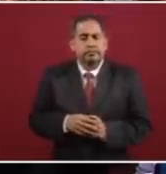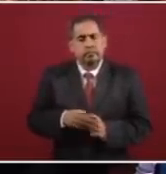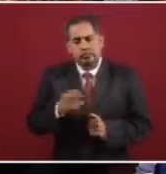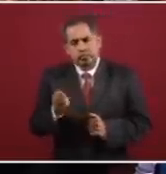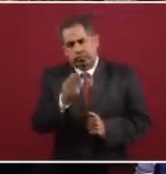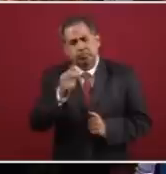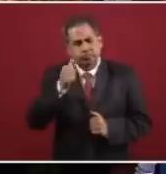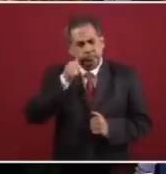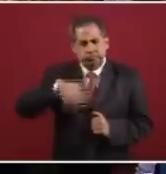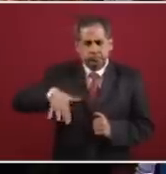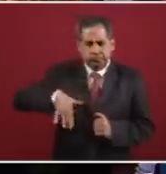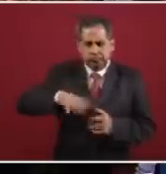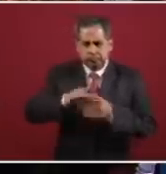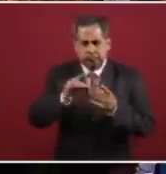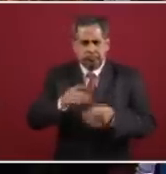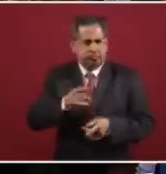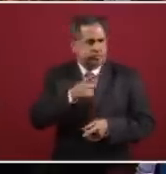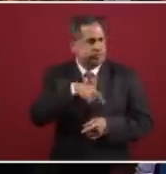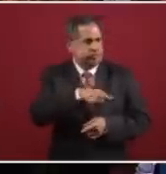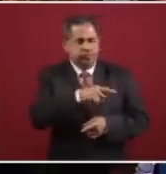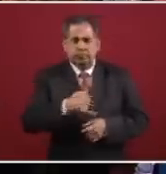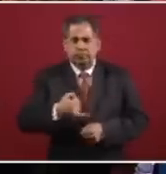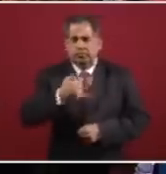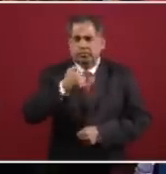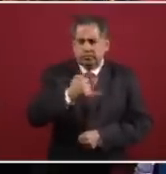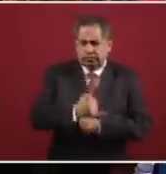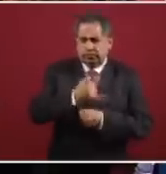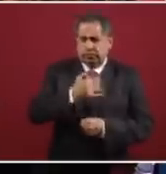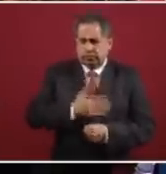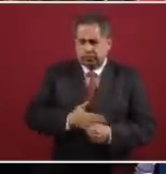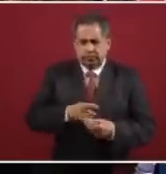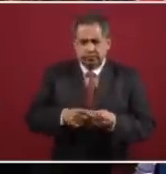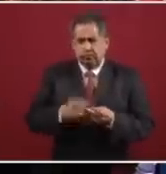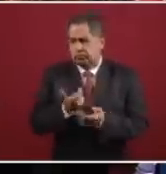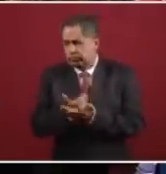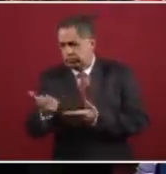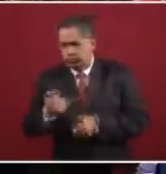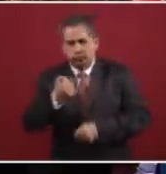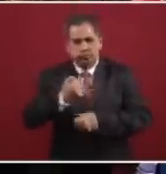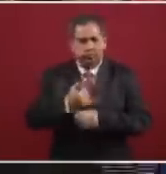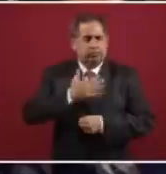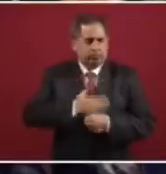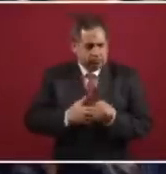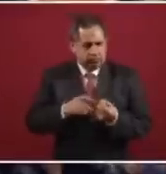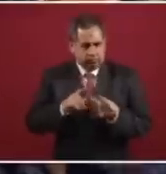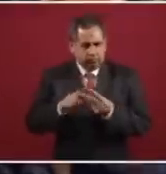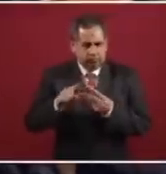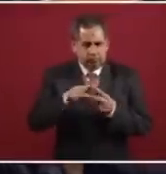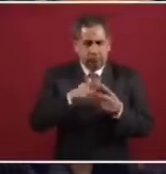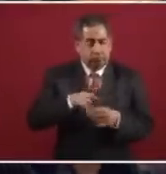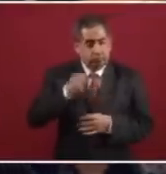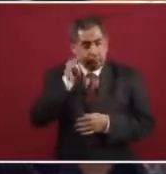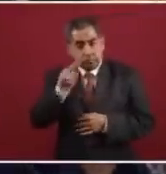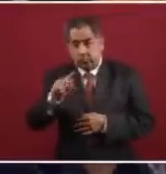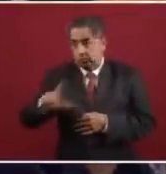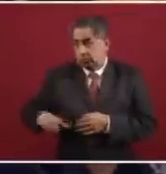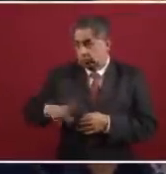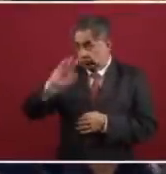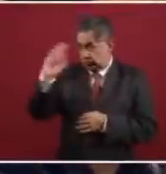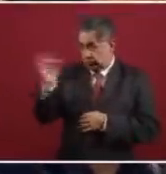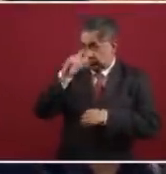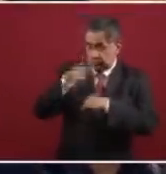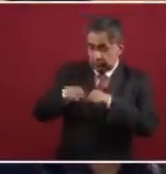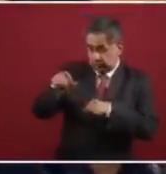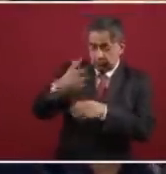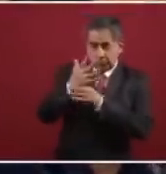Usted ahorita hablaba de injusticia social, injusticia salarial, y yo me encontré también dentro del gobierno federal.